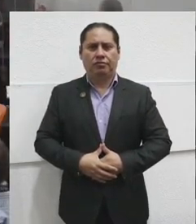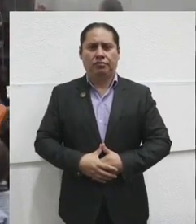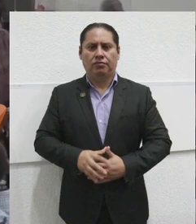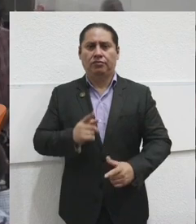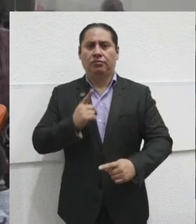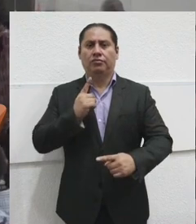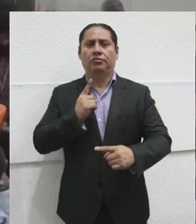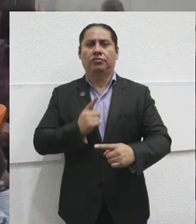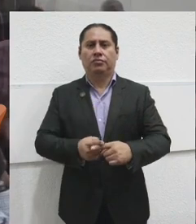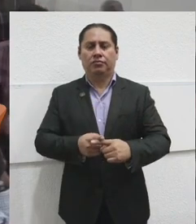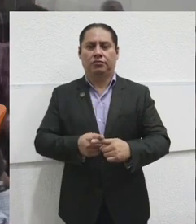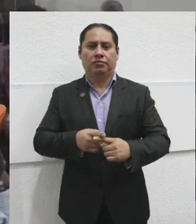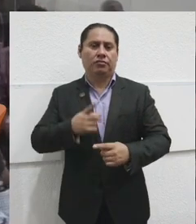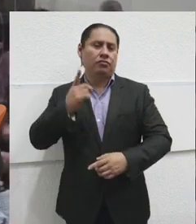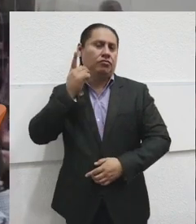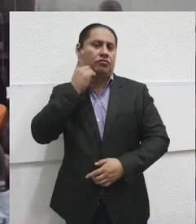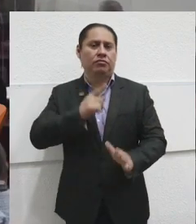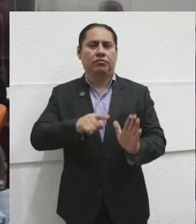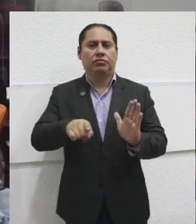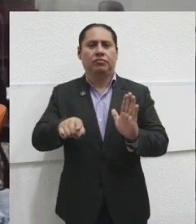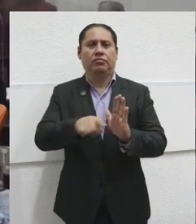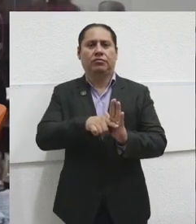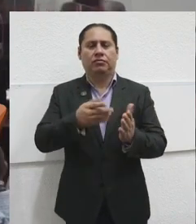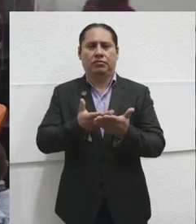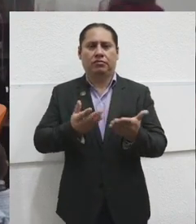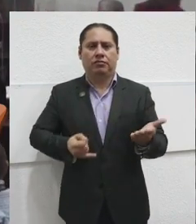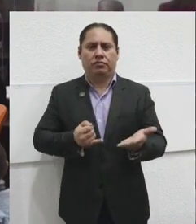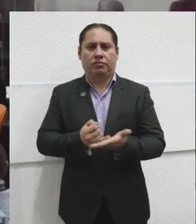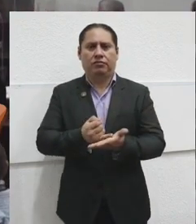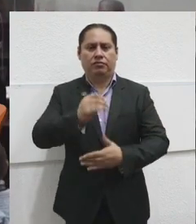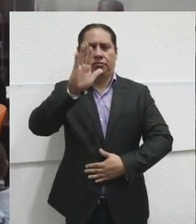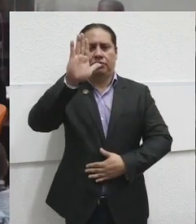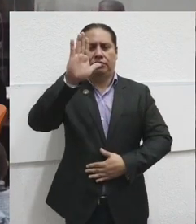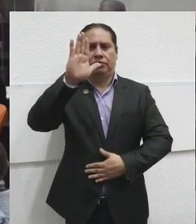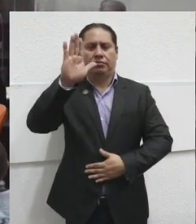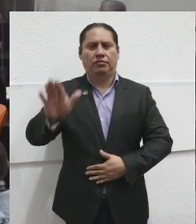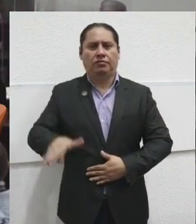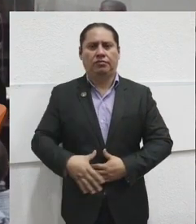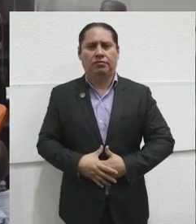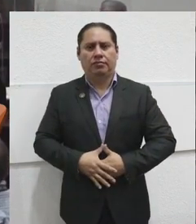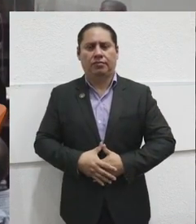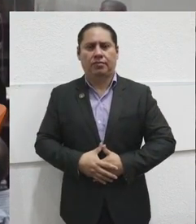Los que estén por la negativa, sírvanse manifestarlo levantando la mano.